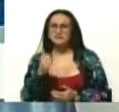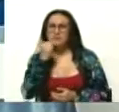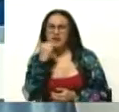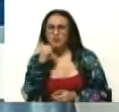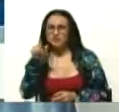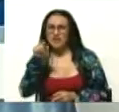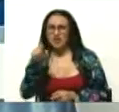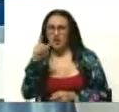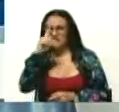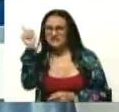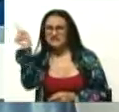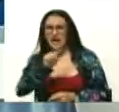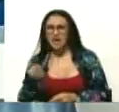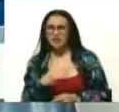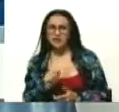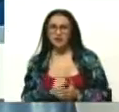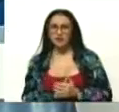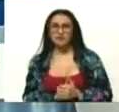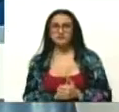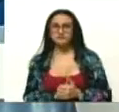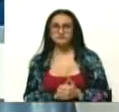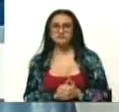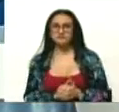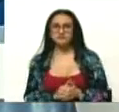criminal que merece